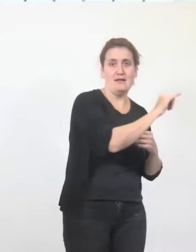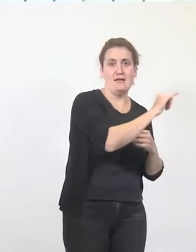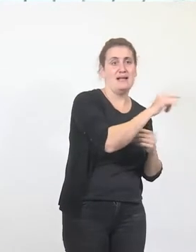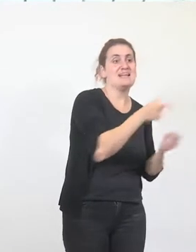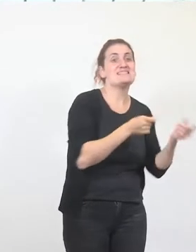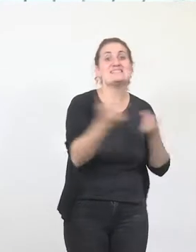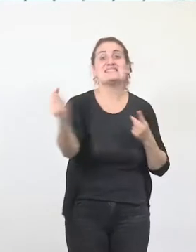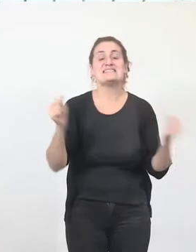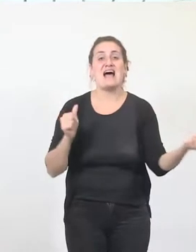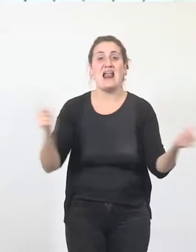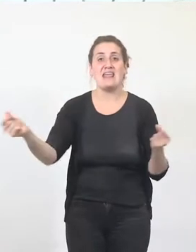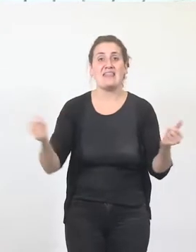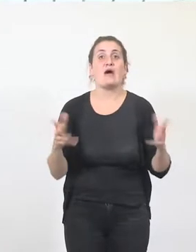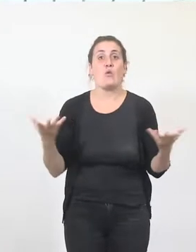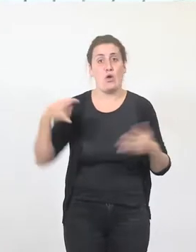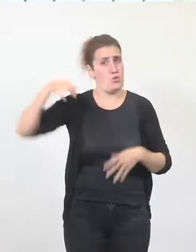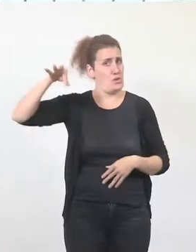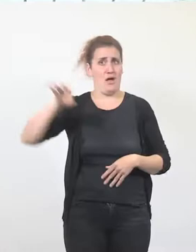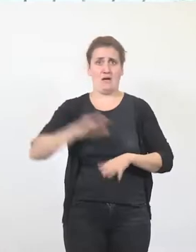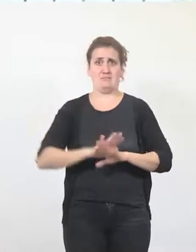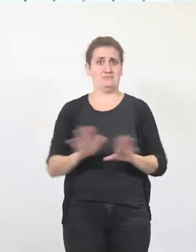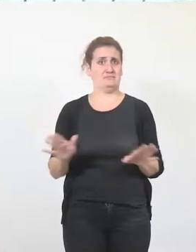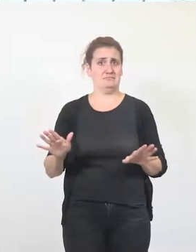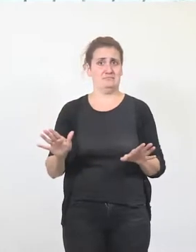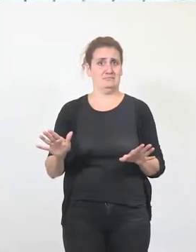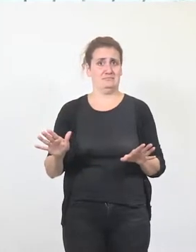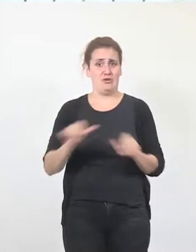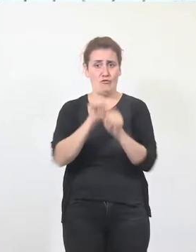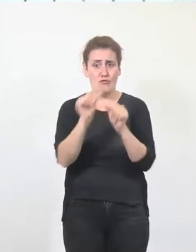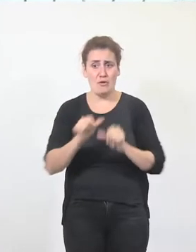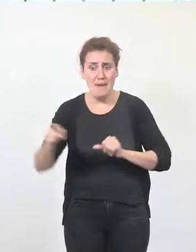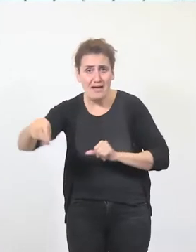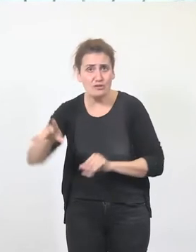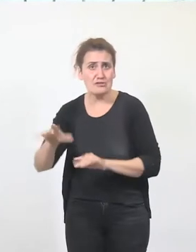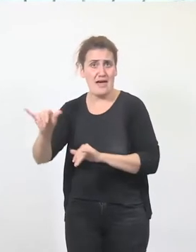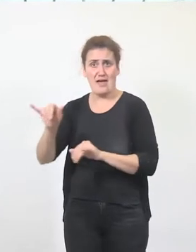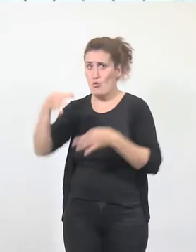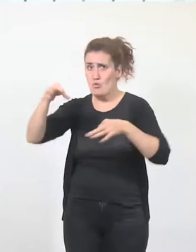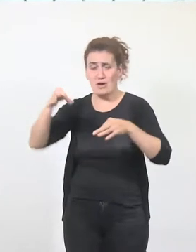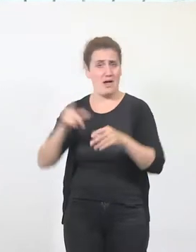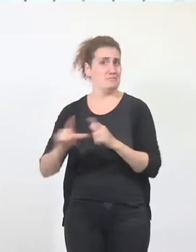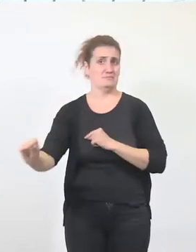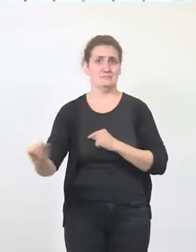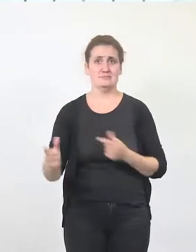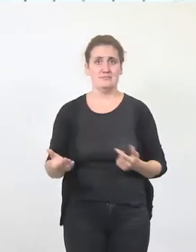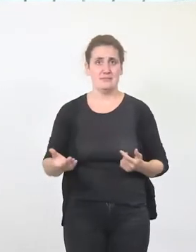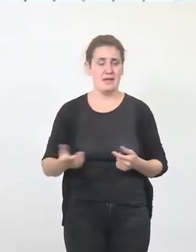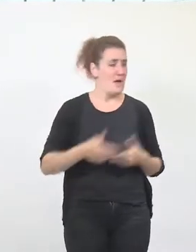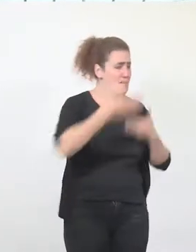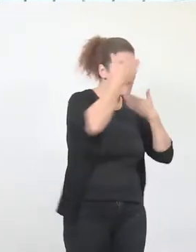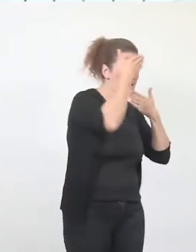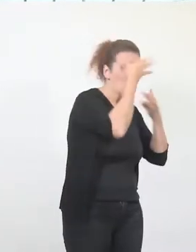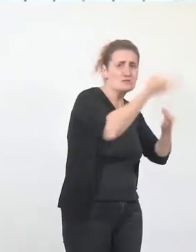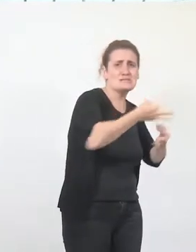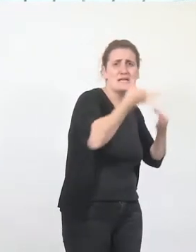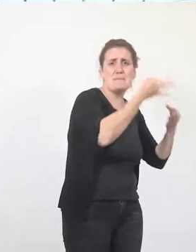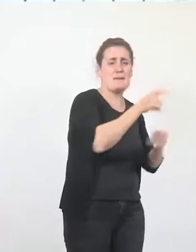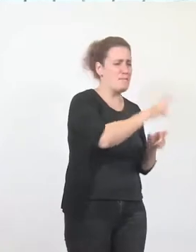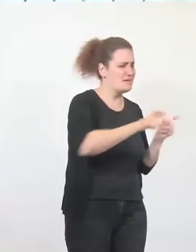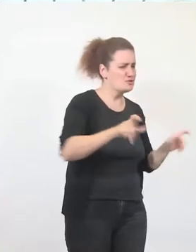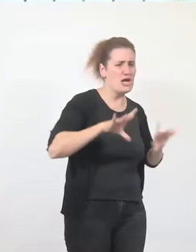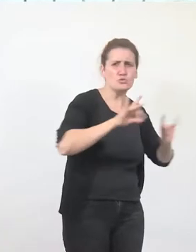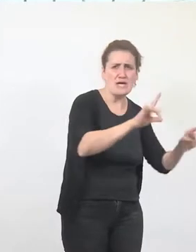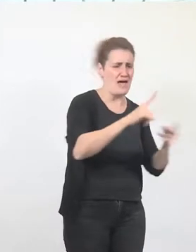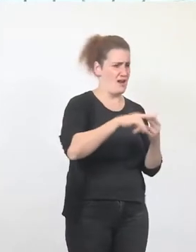salida era la única forma que ellos tenían. Marruecos siempre va a utilizar personas, siempre